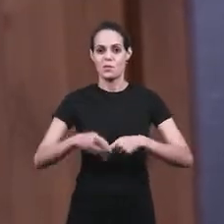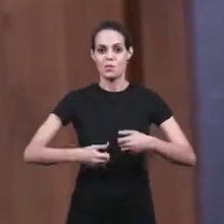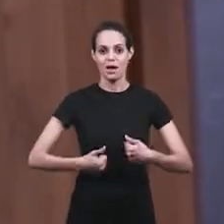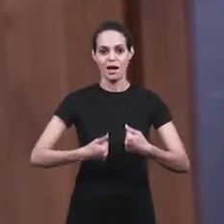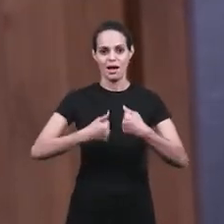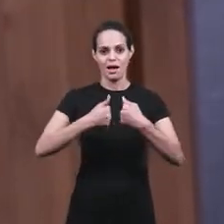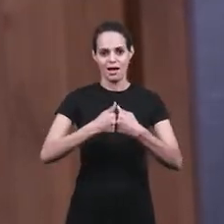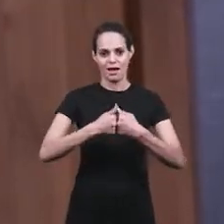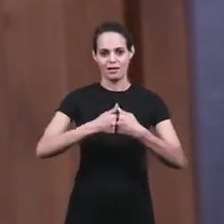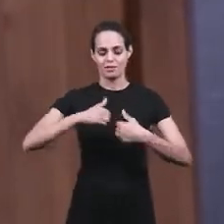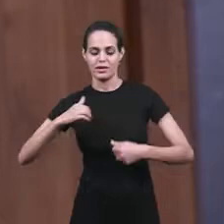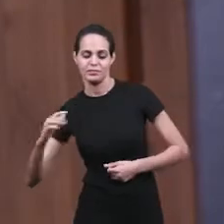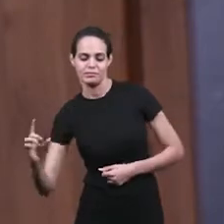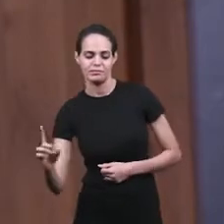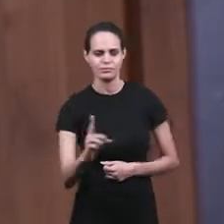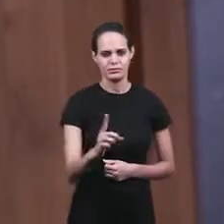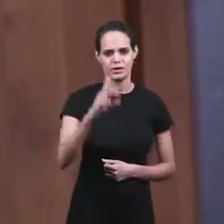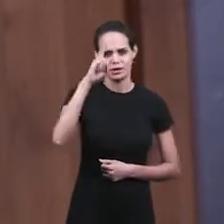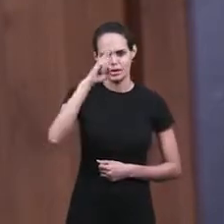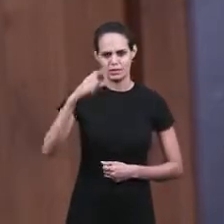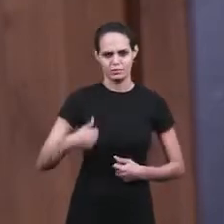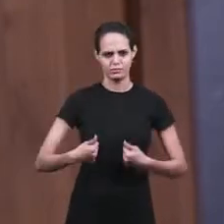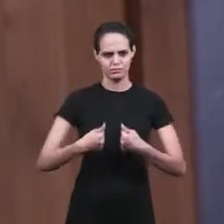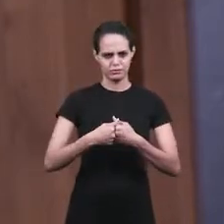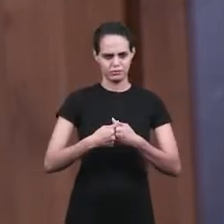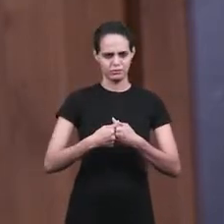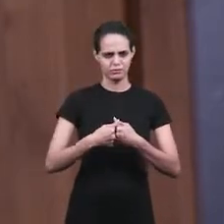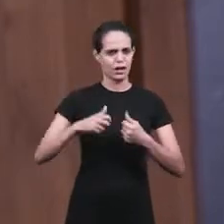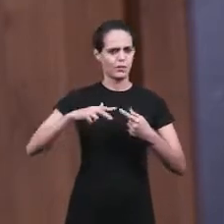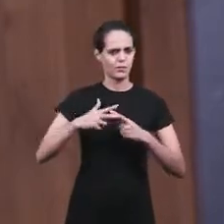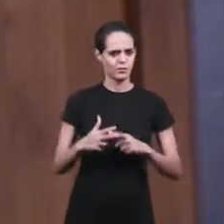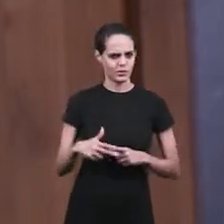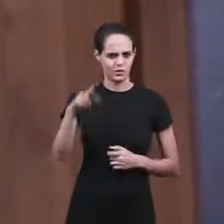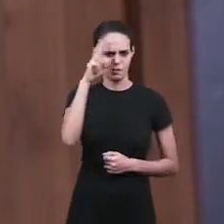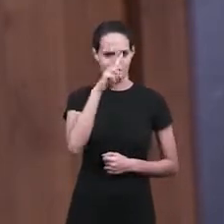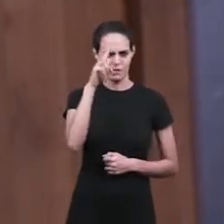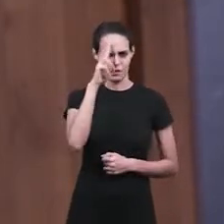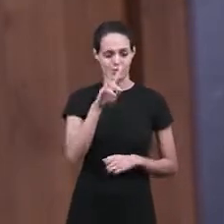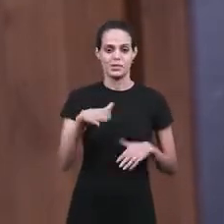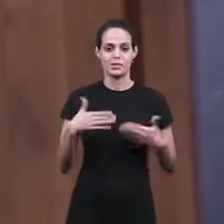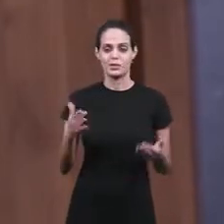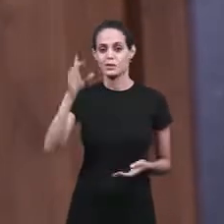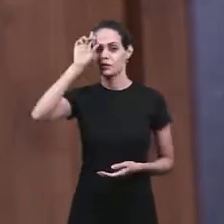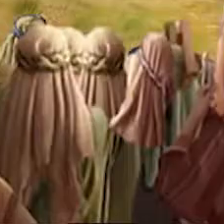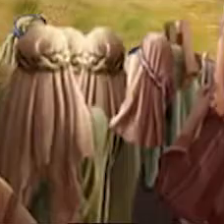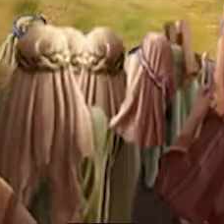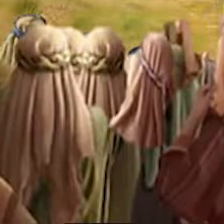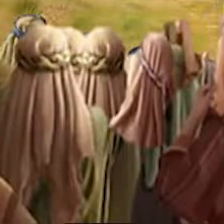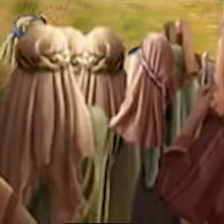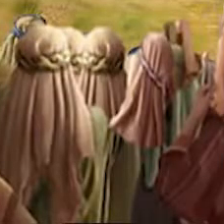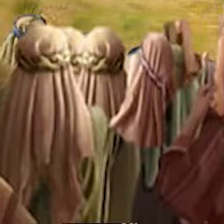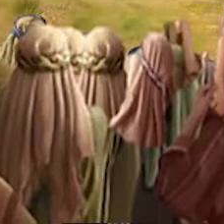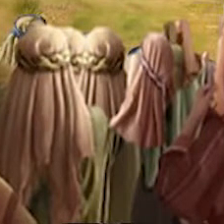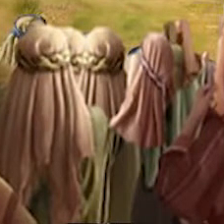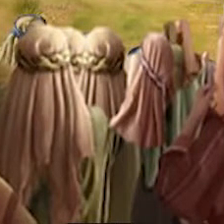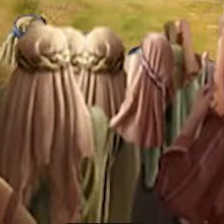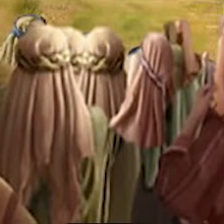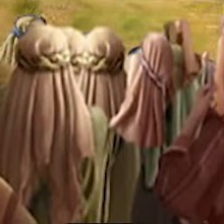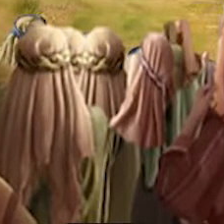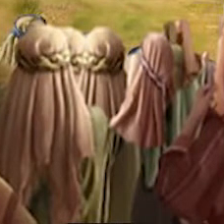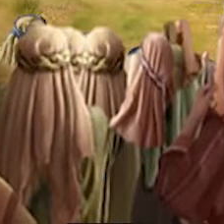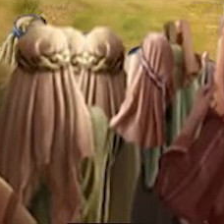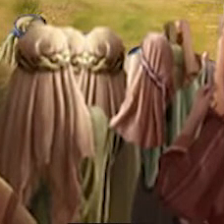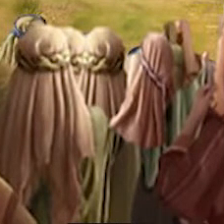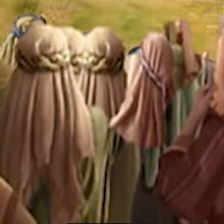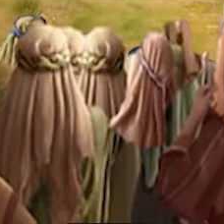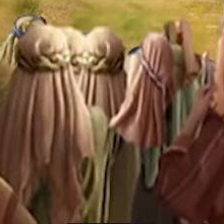irá frente del pueblo. ¿Ustedes se acuerdan del arca del pacto, aquella que Dios reveló en el